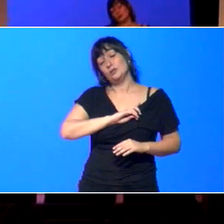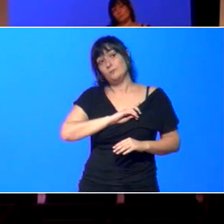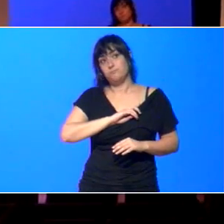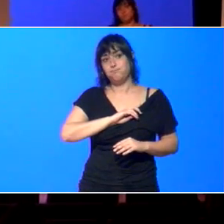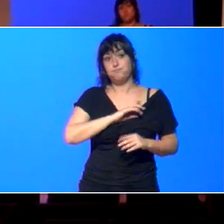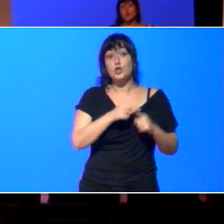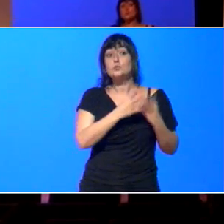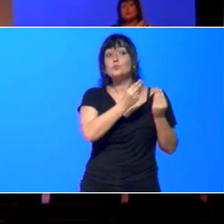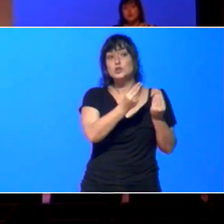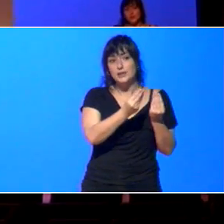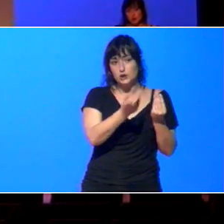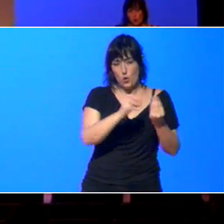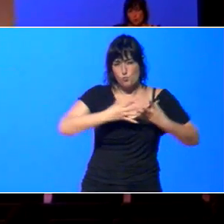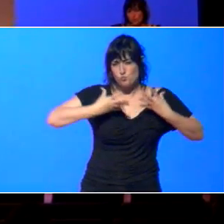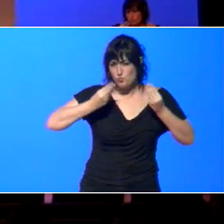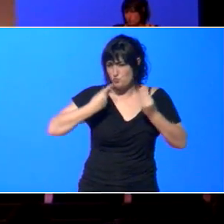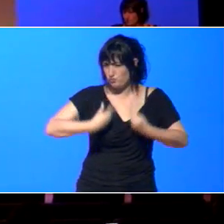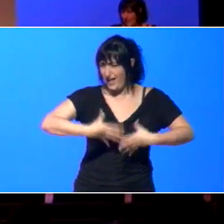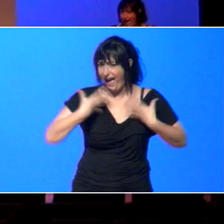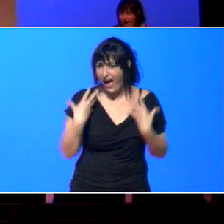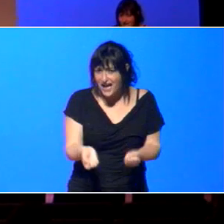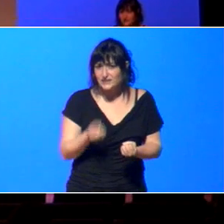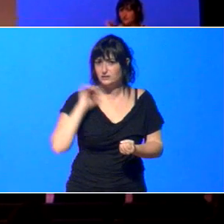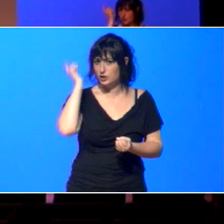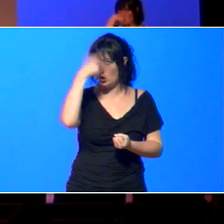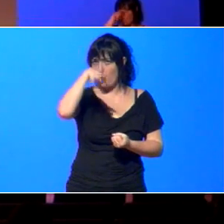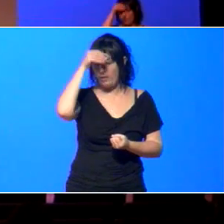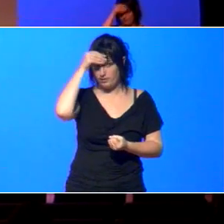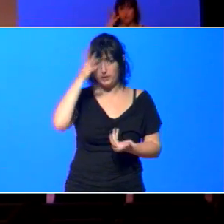muchísimo conocimiento disponible, no es saber lo que nos falta.